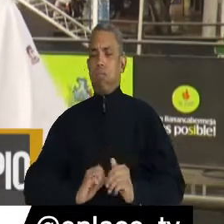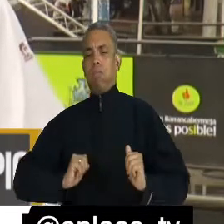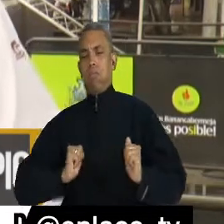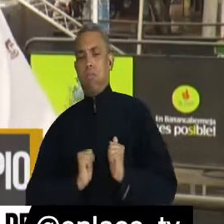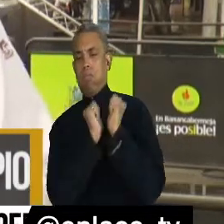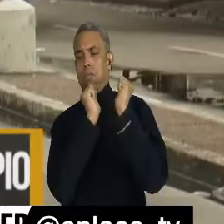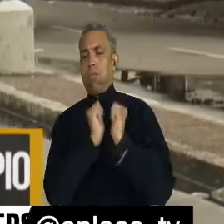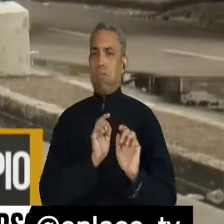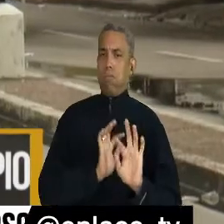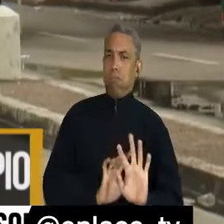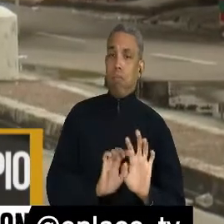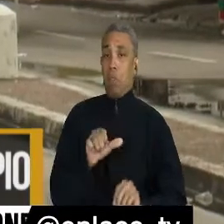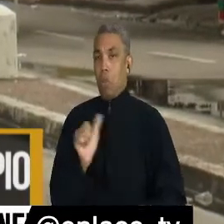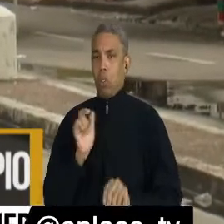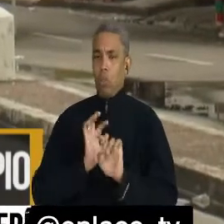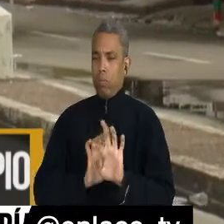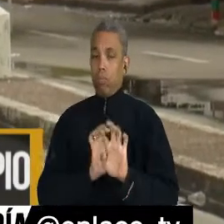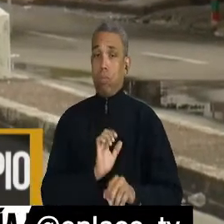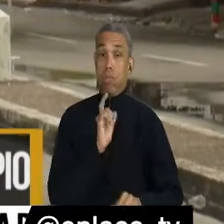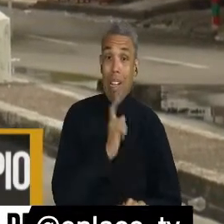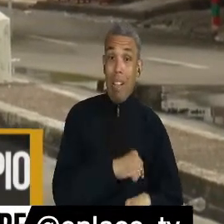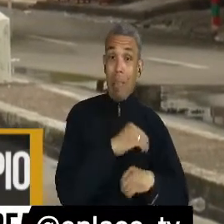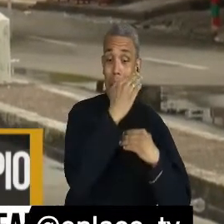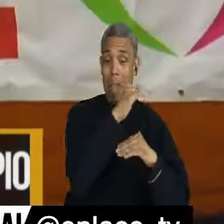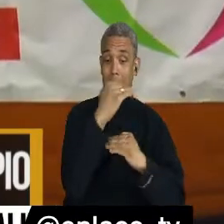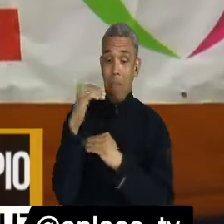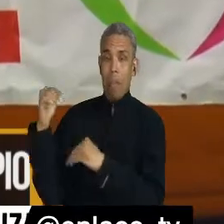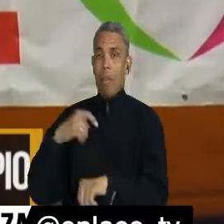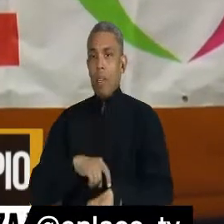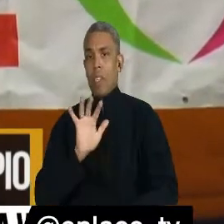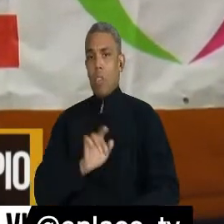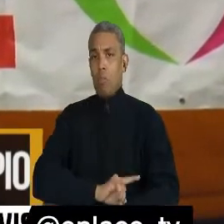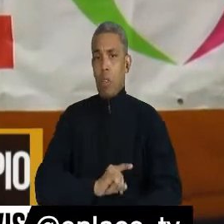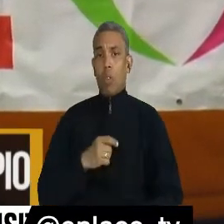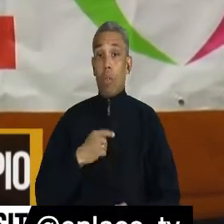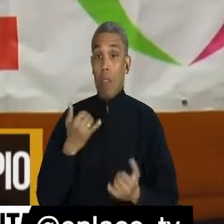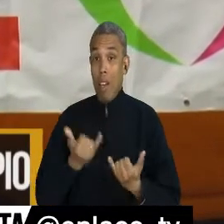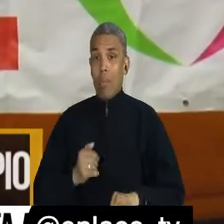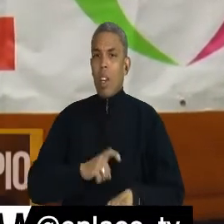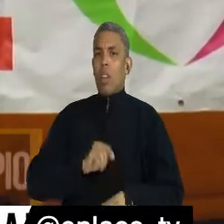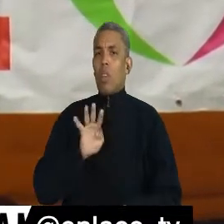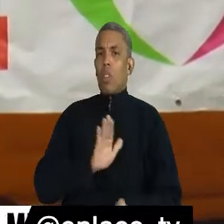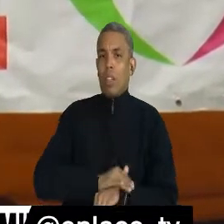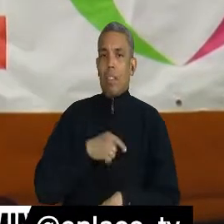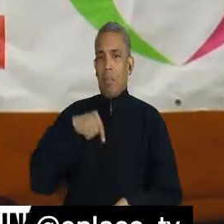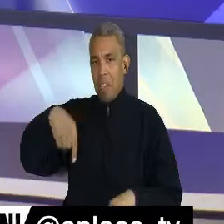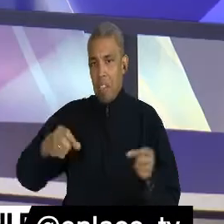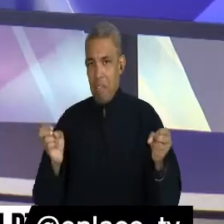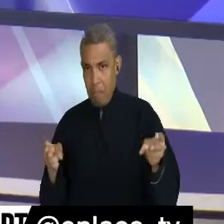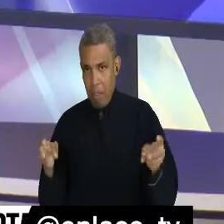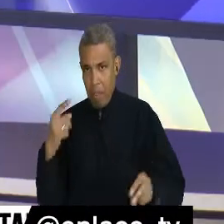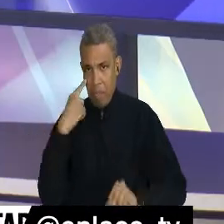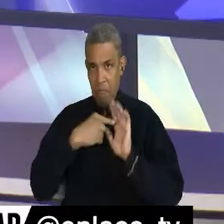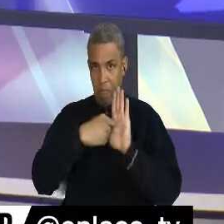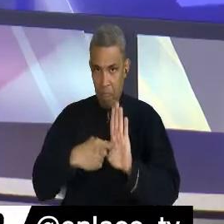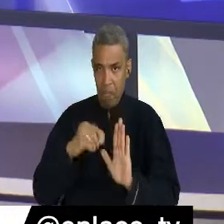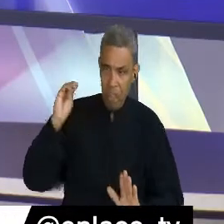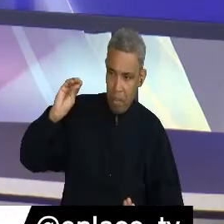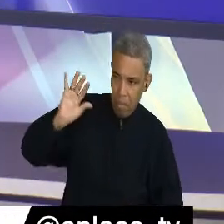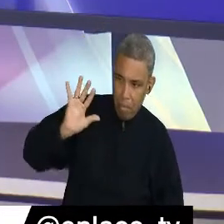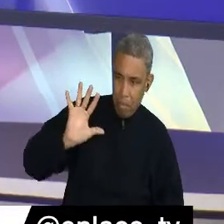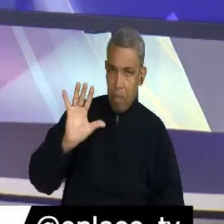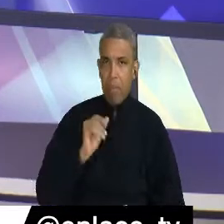la tarima principal. Enlace Televisión transmitirá en vivo y en directo este desfile cívico-cultural a partir de las 4 de la tarde. Y todo es